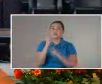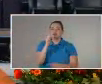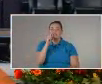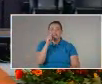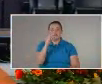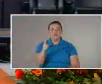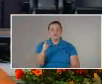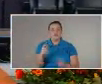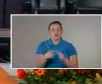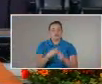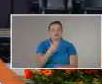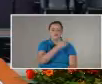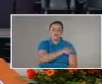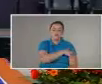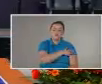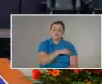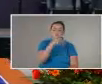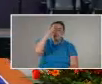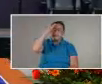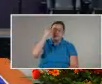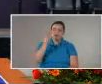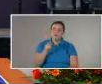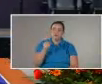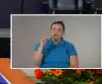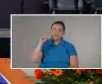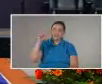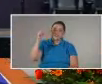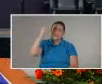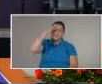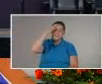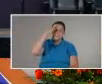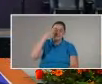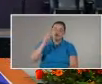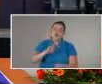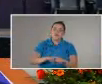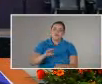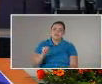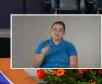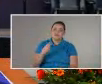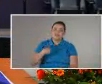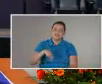misericordia, porque Él sabe más que nosotros, ¿no? ¿No cree?